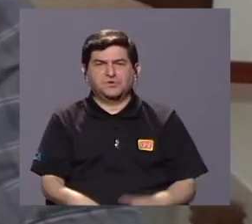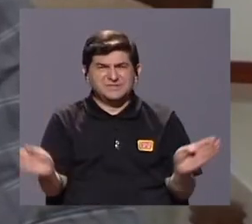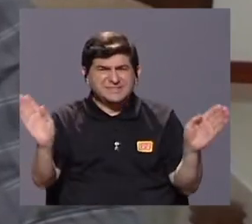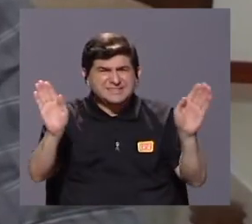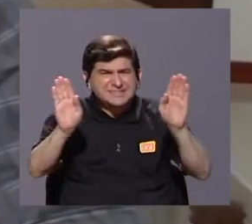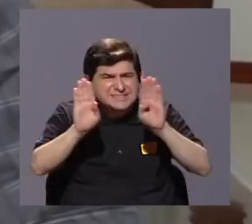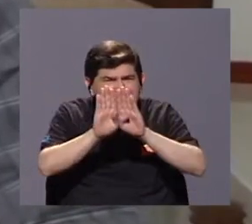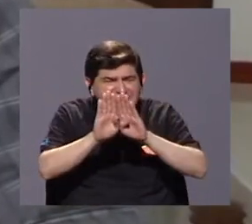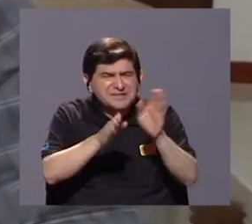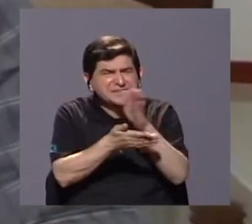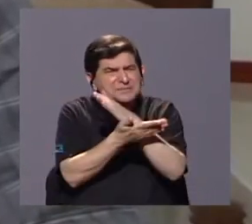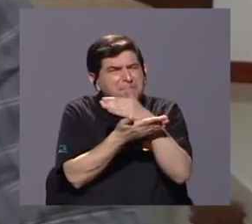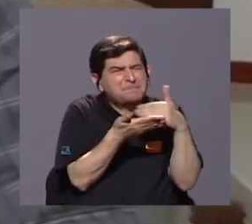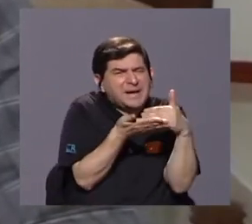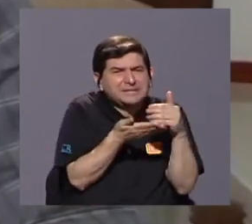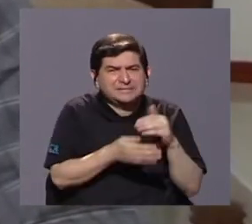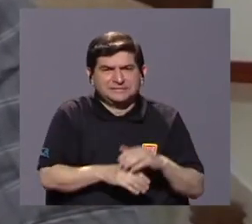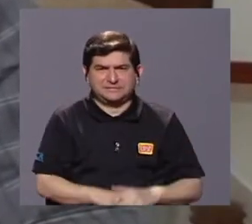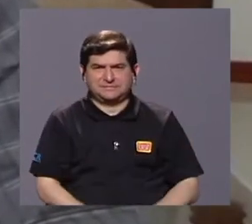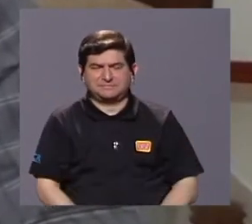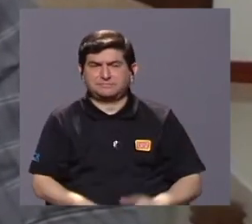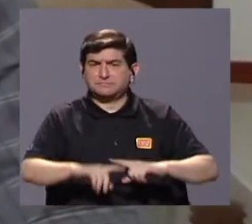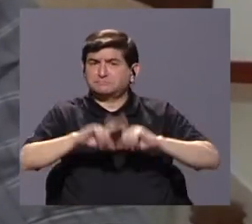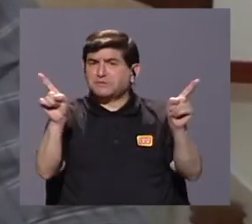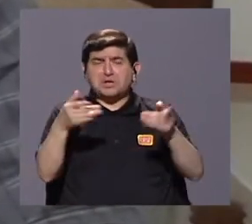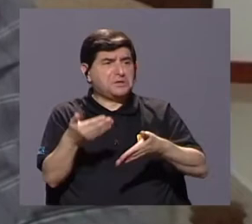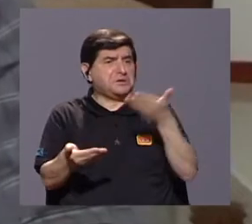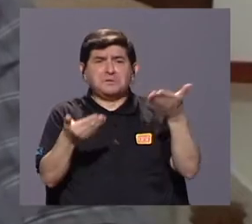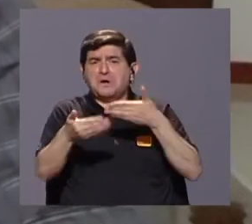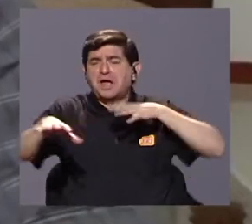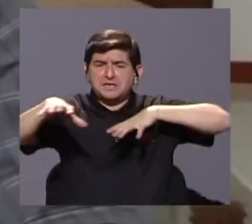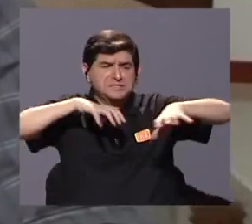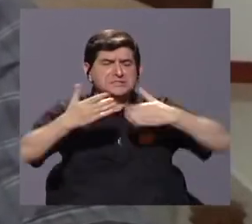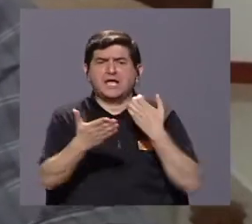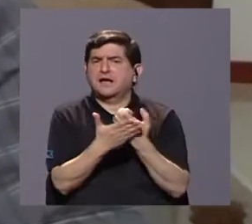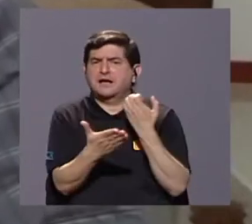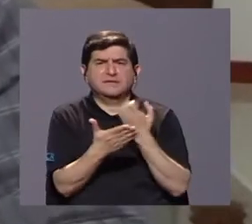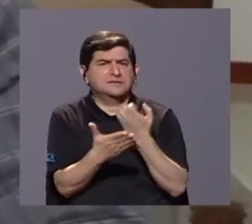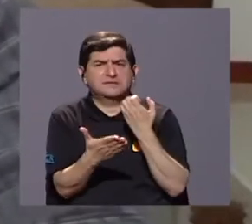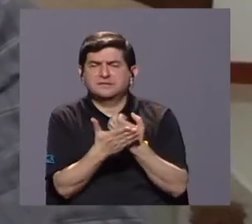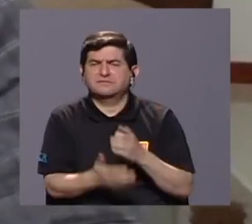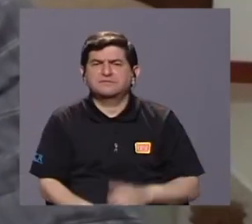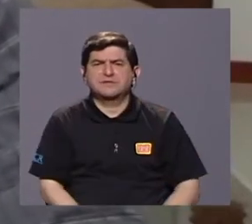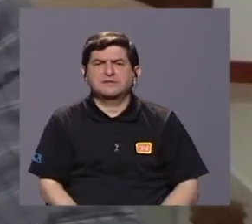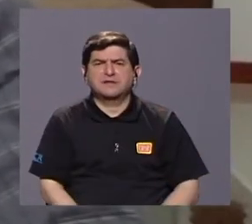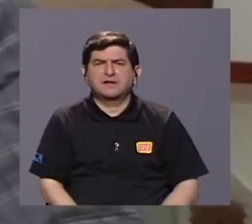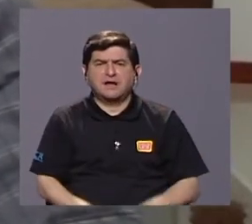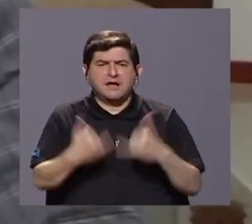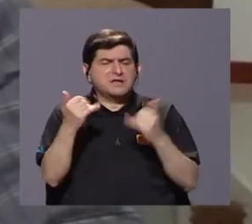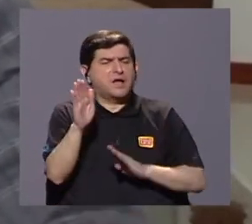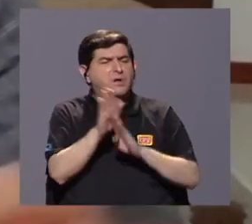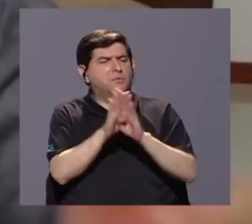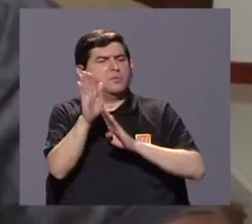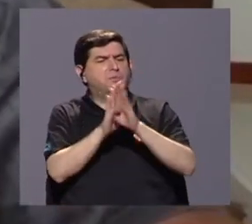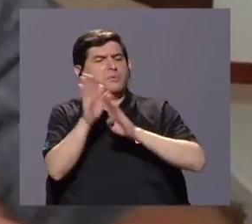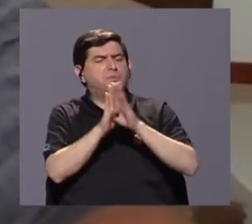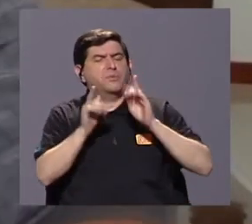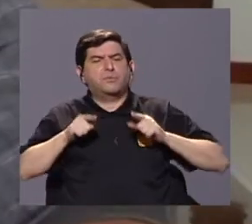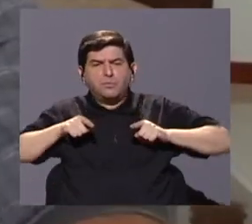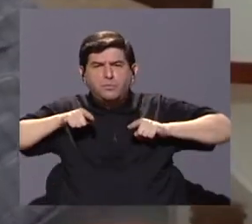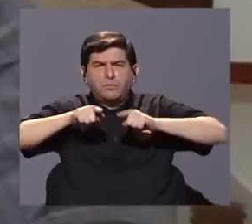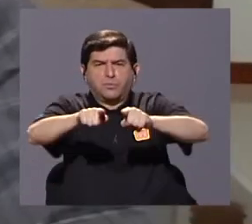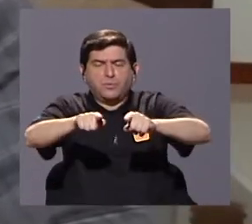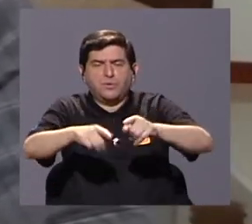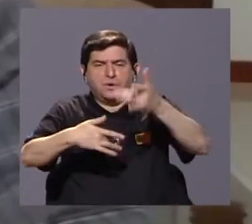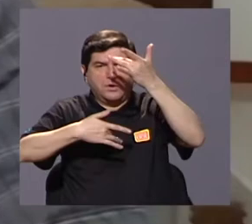son parciales, pero prácticamente la actividad económica se ha venido desarrollando en conjunto con